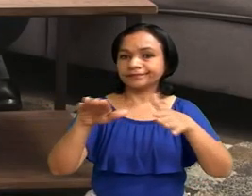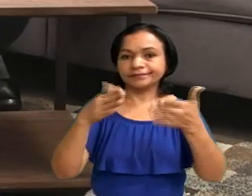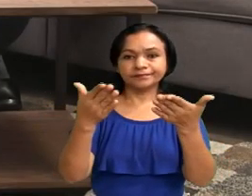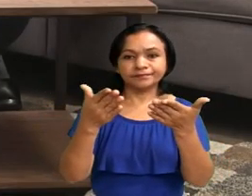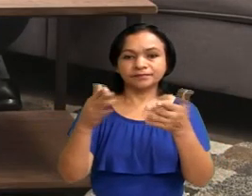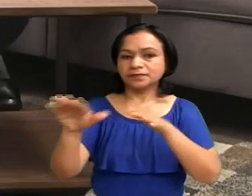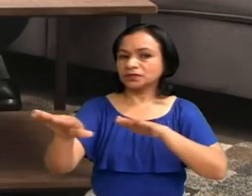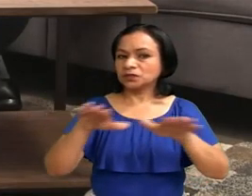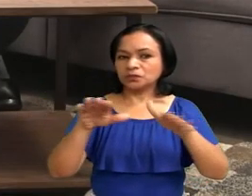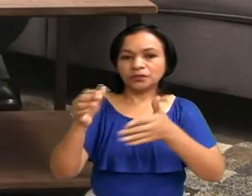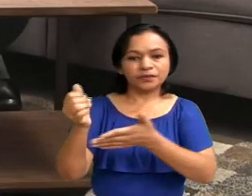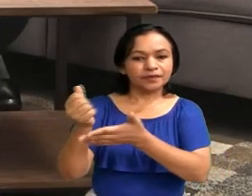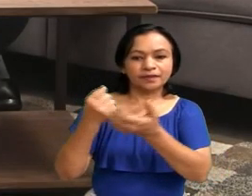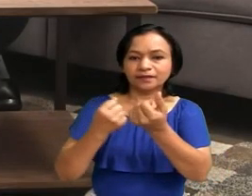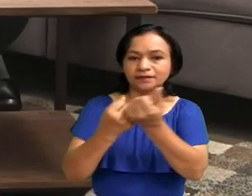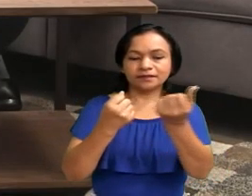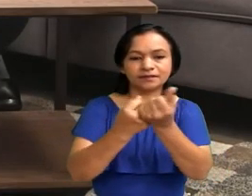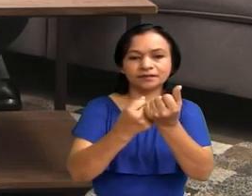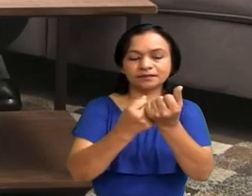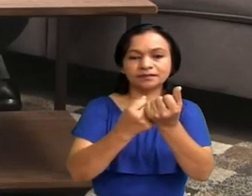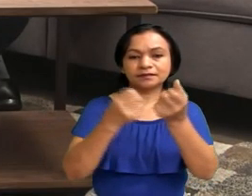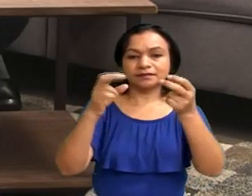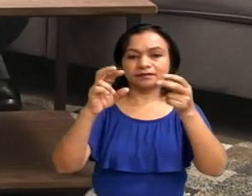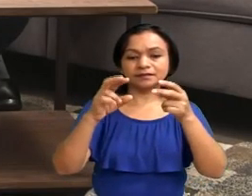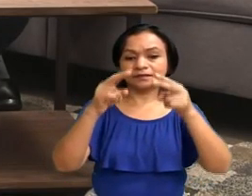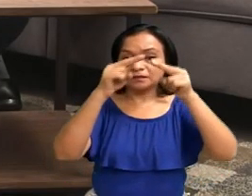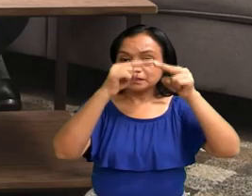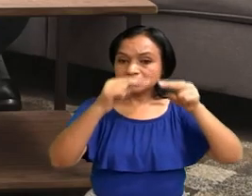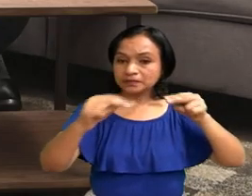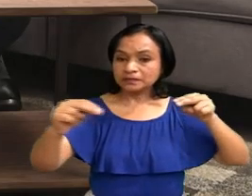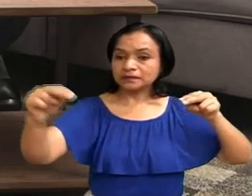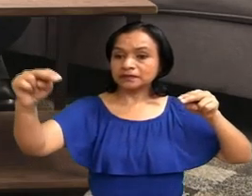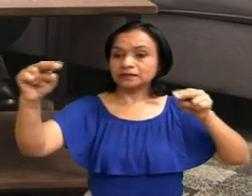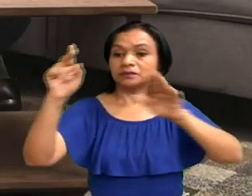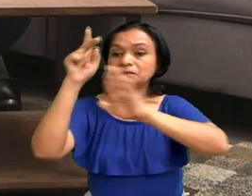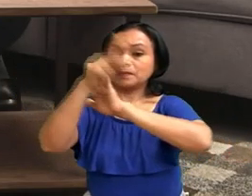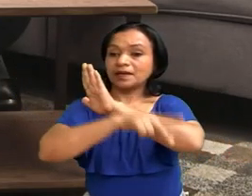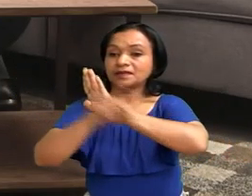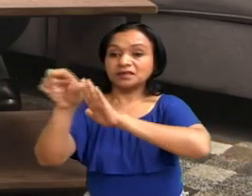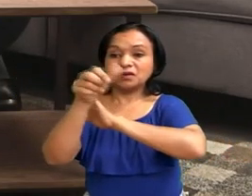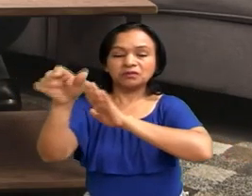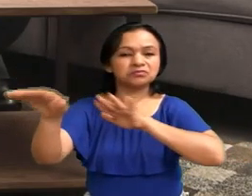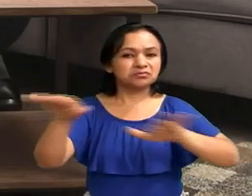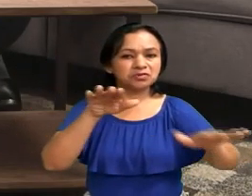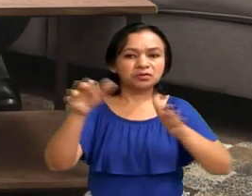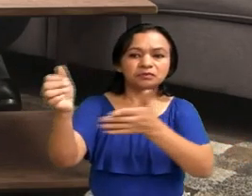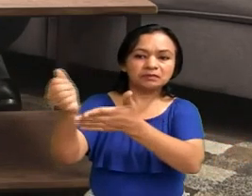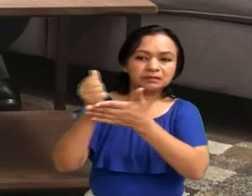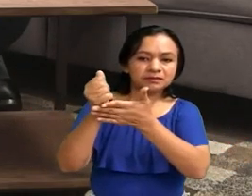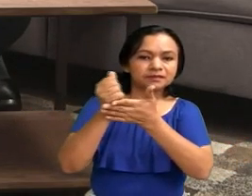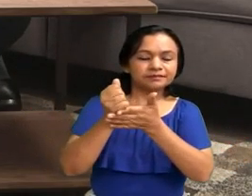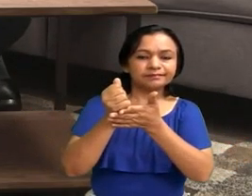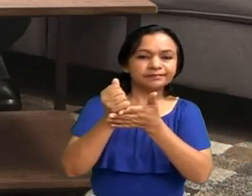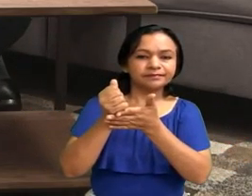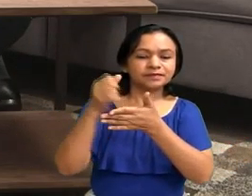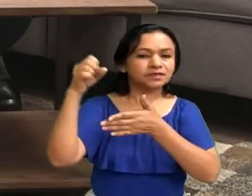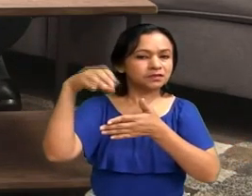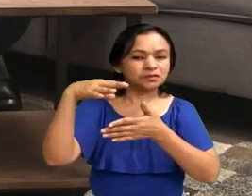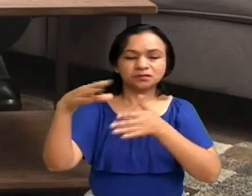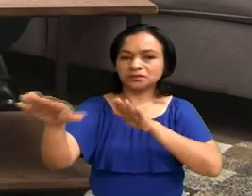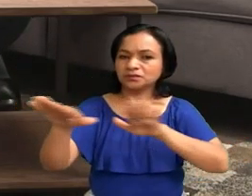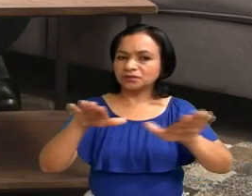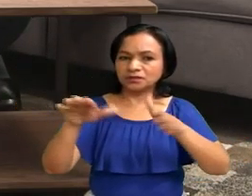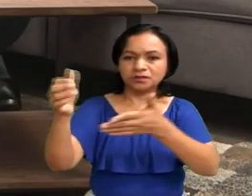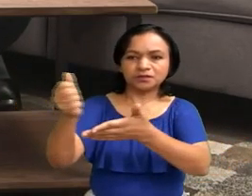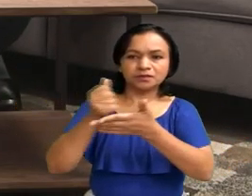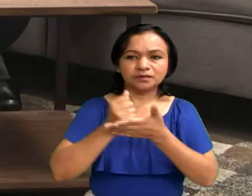sistema no lo permitía, las redes que habían para unirnos como países no permitían podernos suministrar energía suficiente, entonces aquello